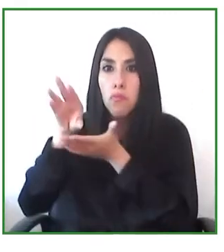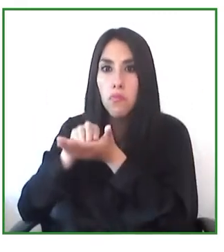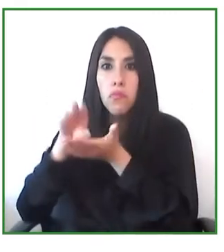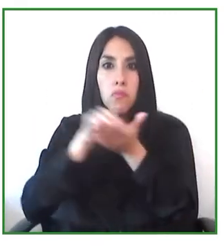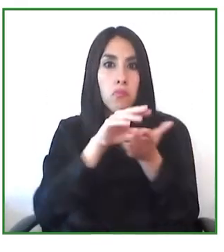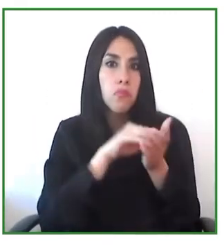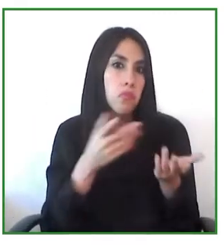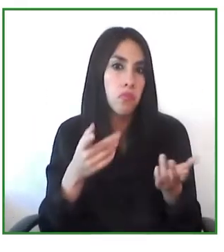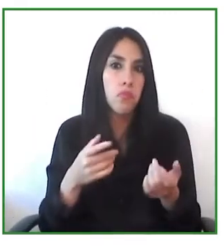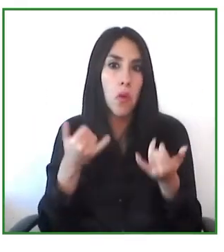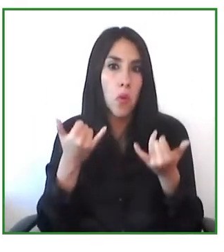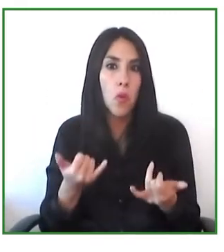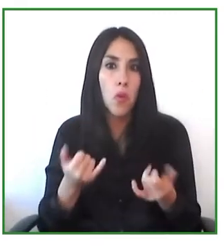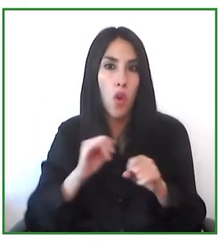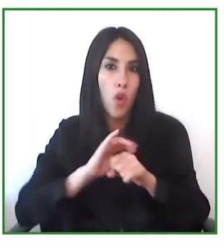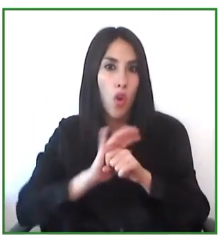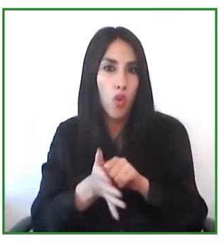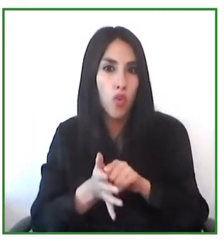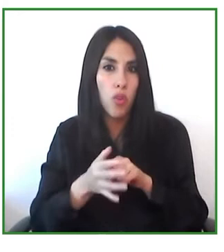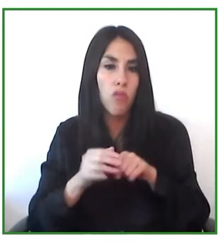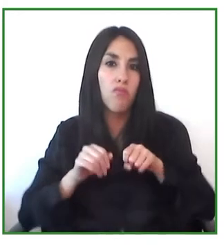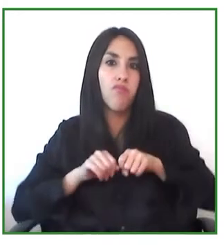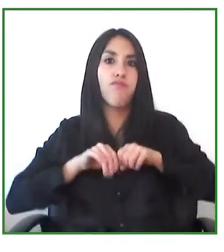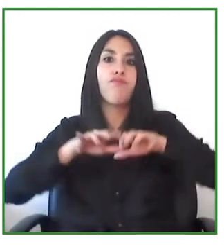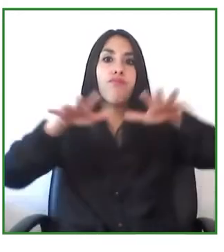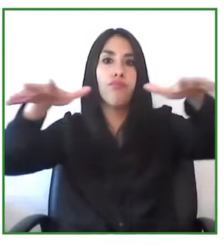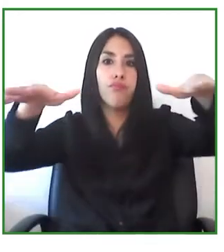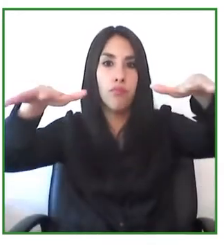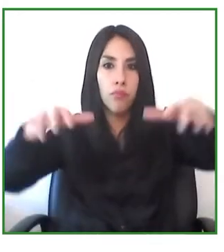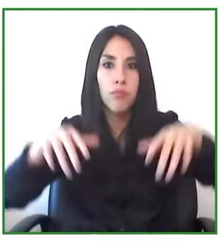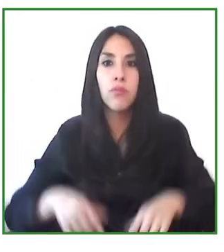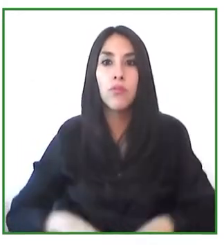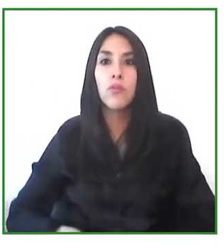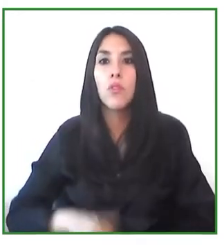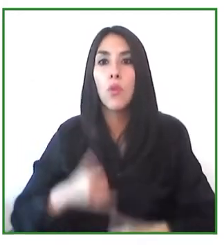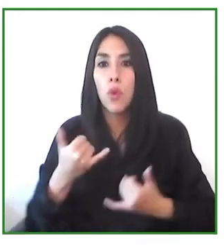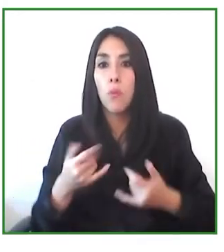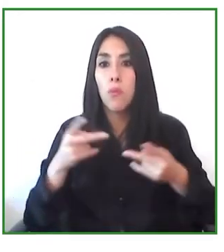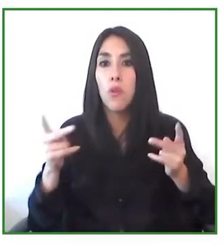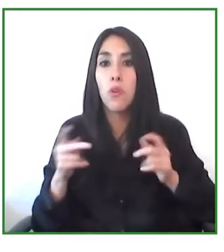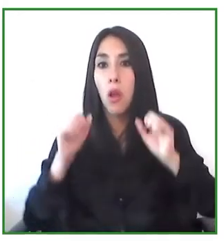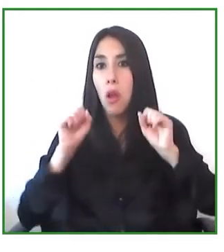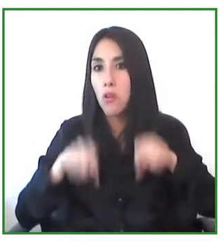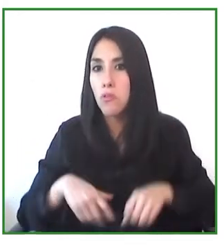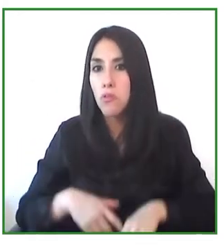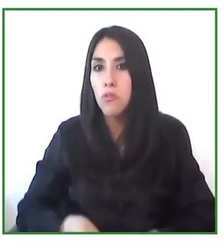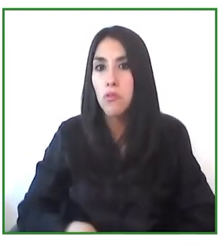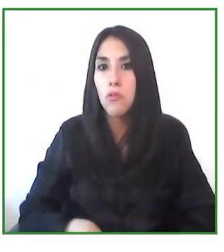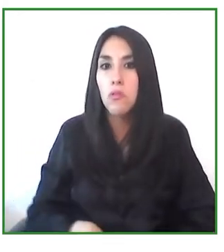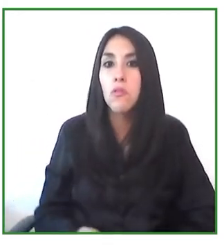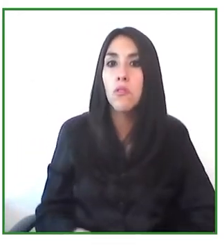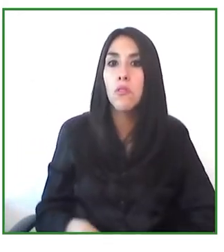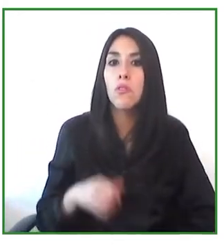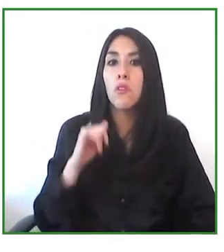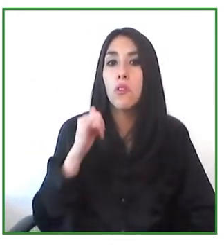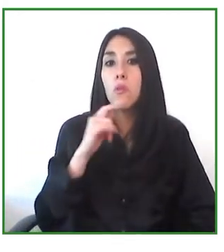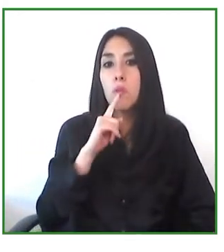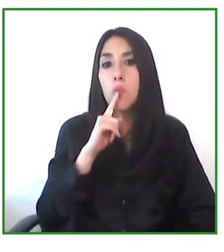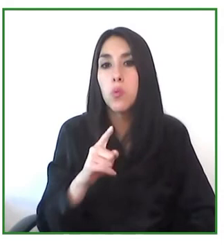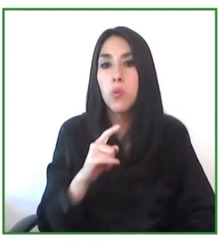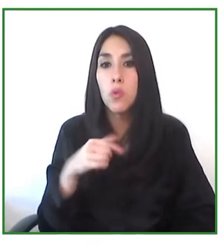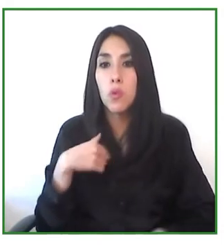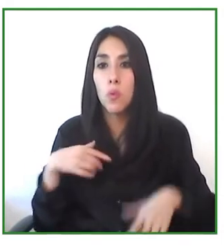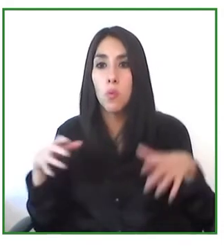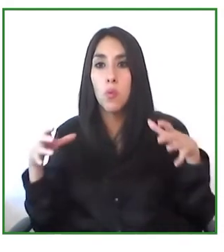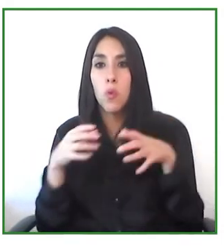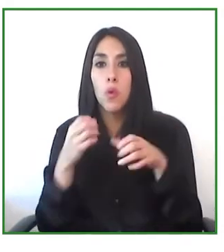local es más que posible. Sí que es cierto que por una parte hay que dejar que este equipo de trabajo madure y